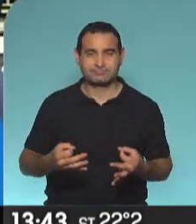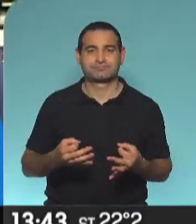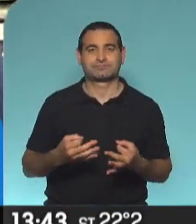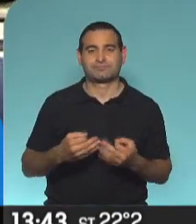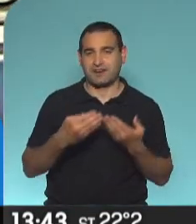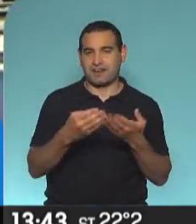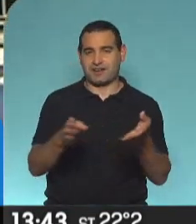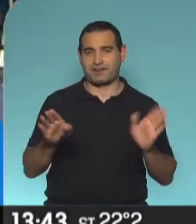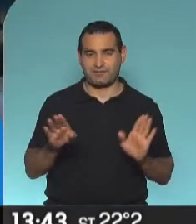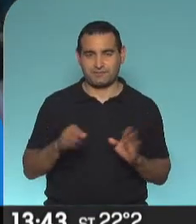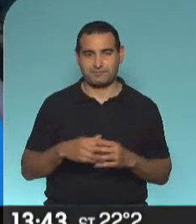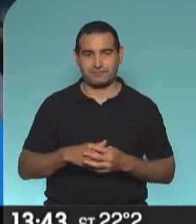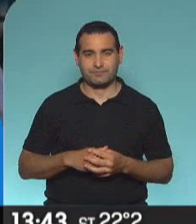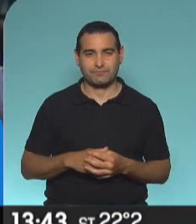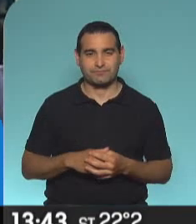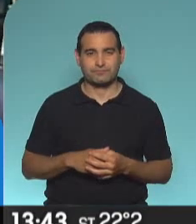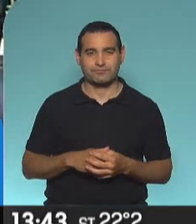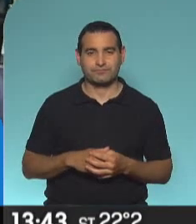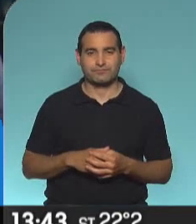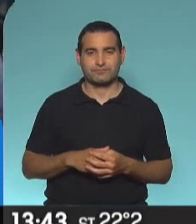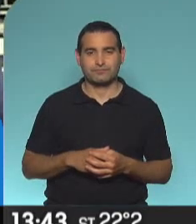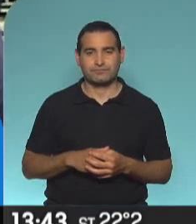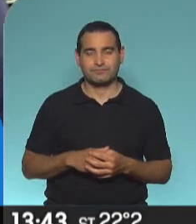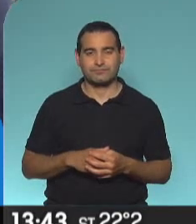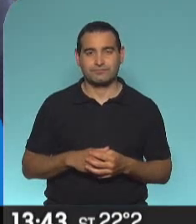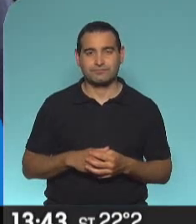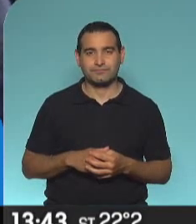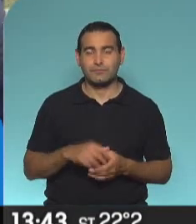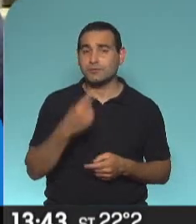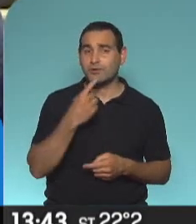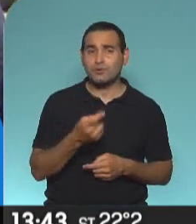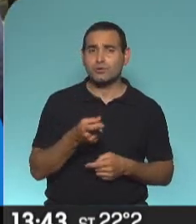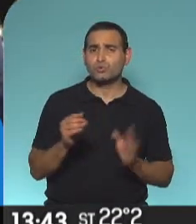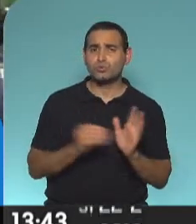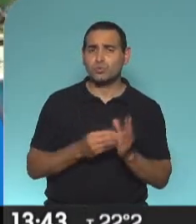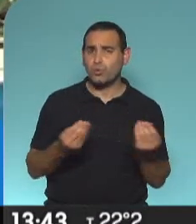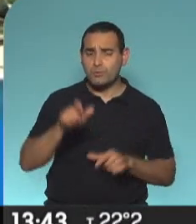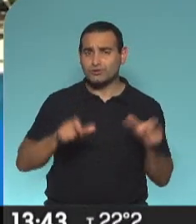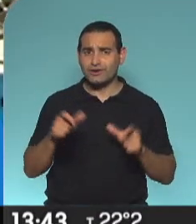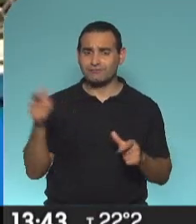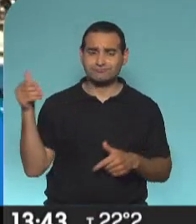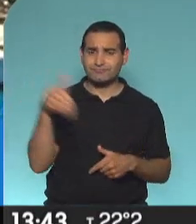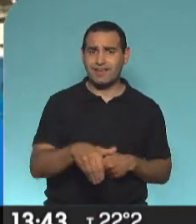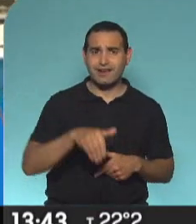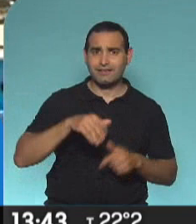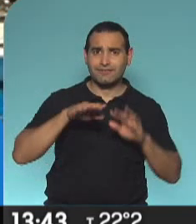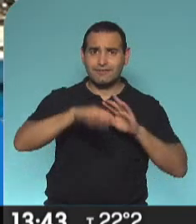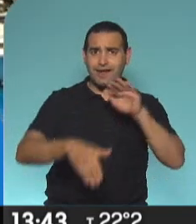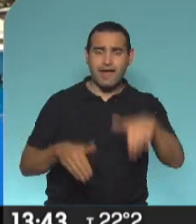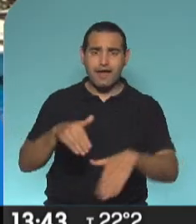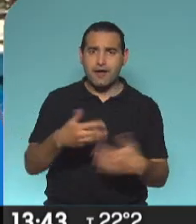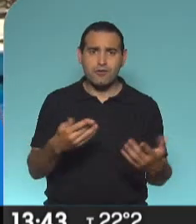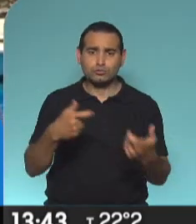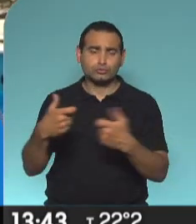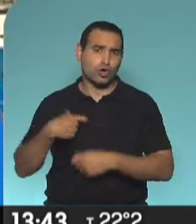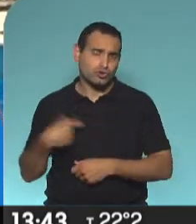en el horizonte que es volver a abrir la puerta de las instituciones barriales. ¿Cómo es el tema de los turnos de las personas que vienen a nadar, de los socios que vienen de forma particular,